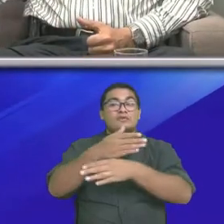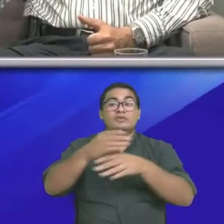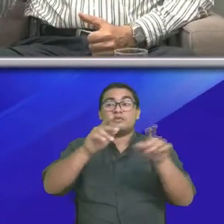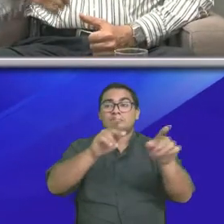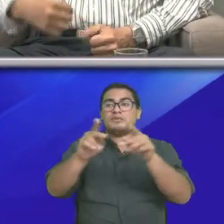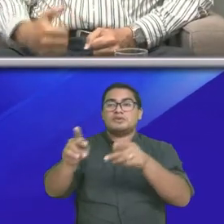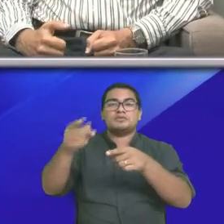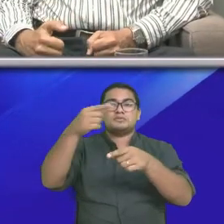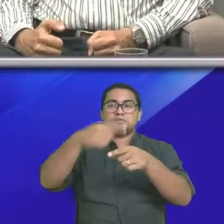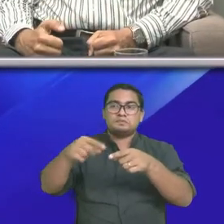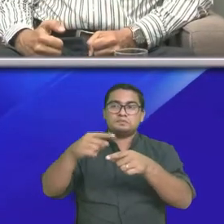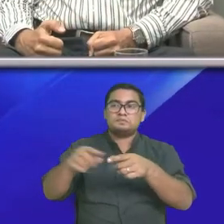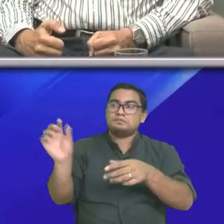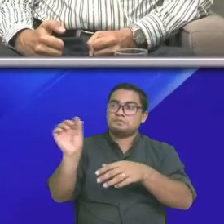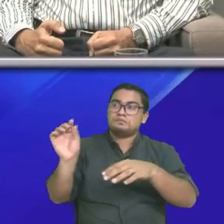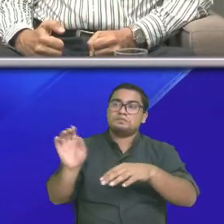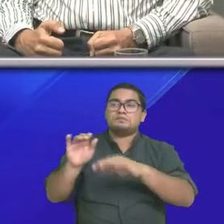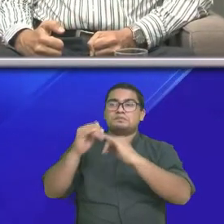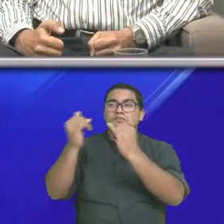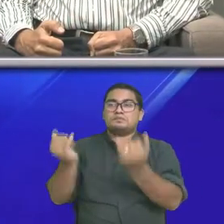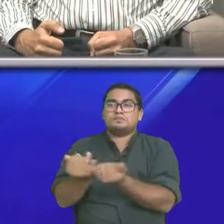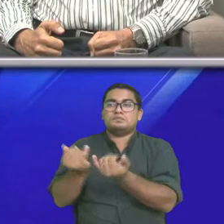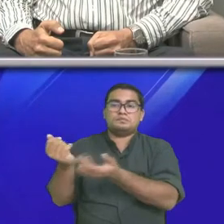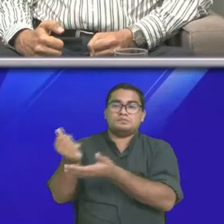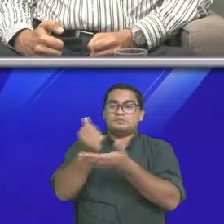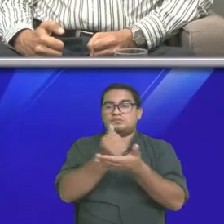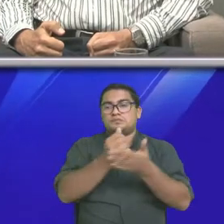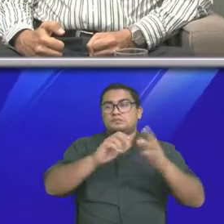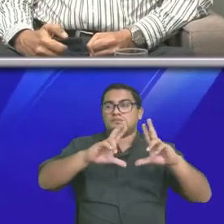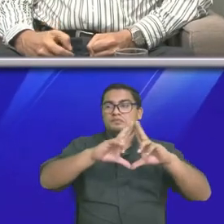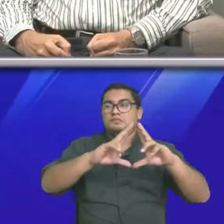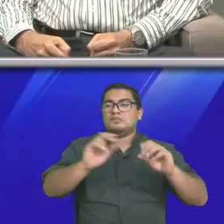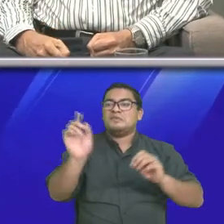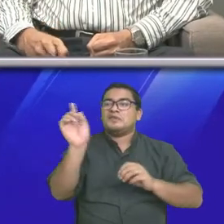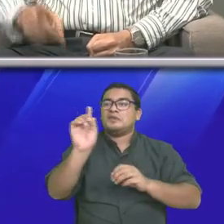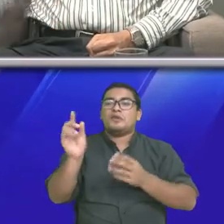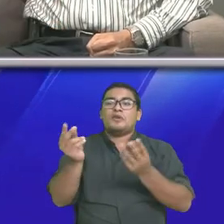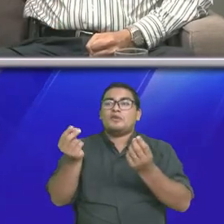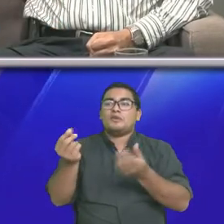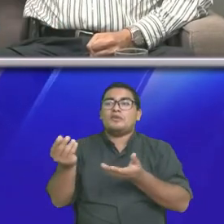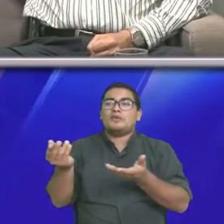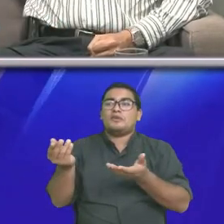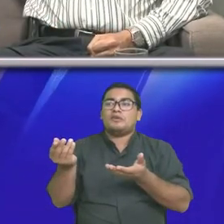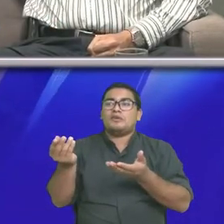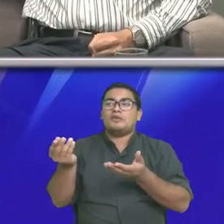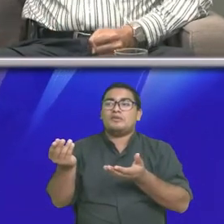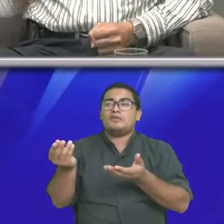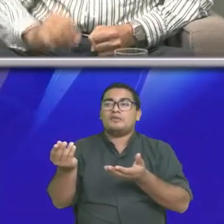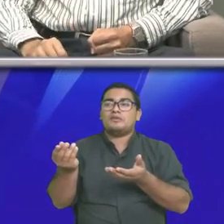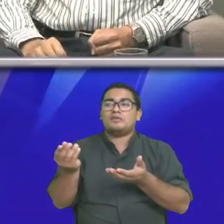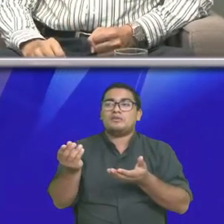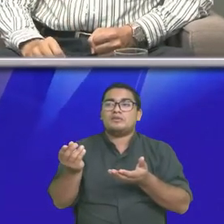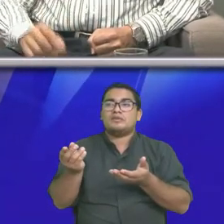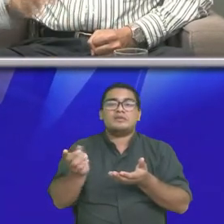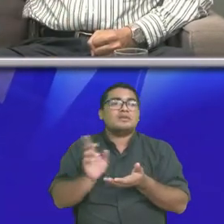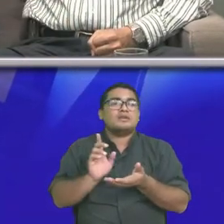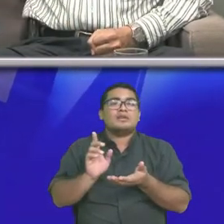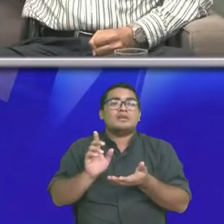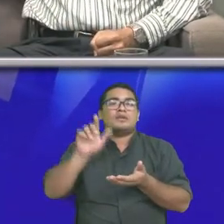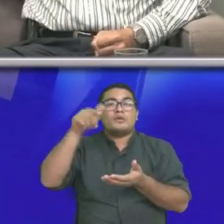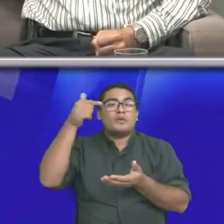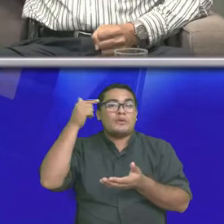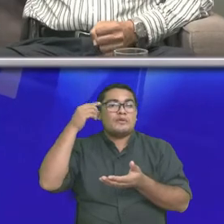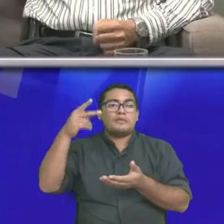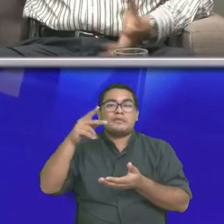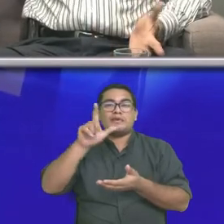de los contratos de préstamos internacionales, ¿dónde iban a parar? A ONG fantasmas en Panamá o en